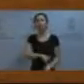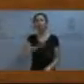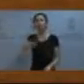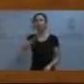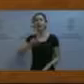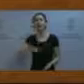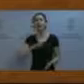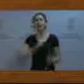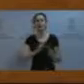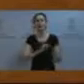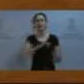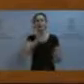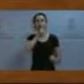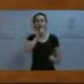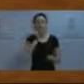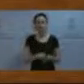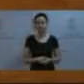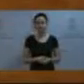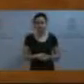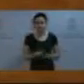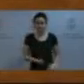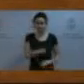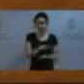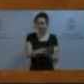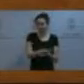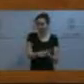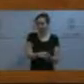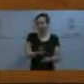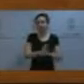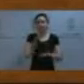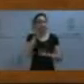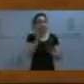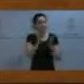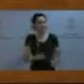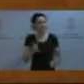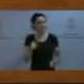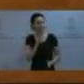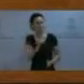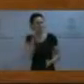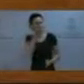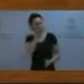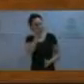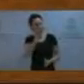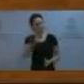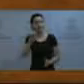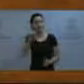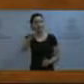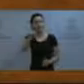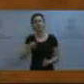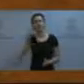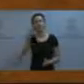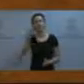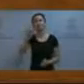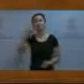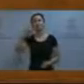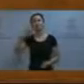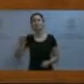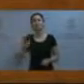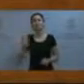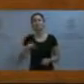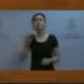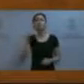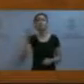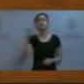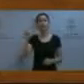ancianos. Puede estar tranquila, señora consejera, que no la retaré con las sospechas sobre Villa, Postigo, el geriátrico de